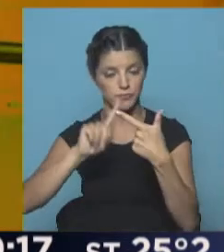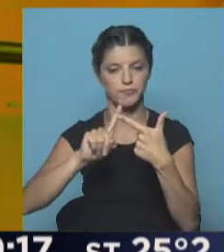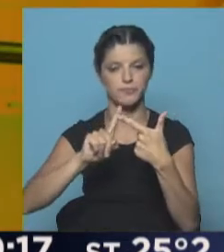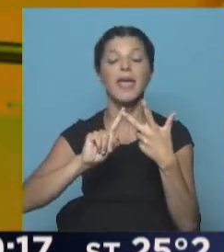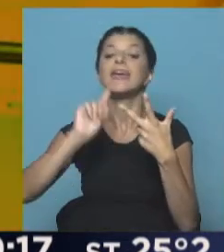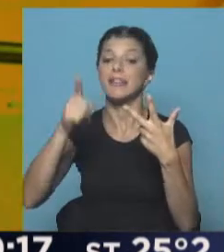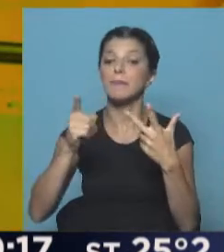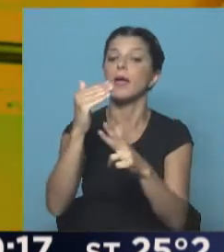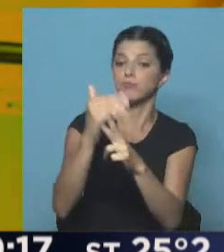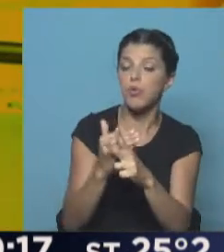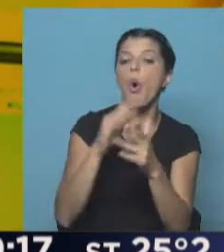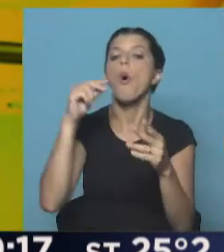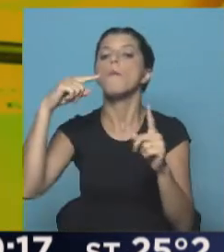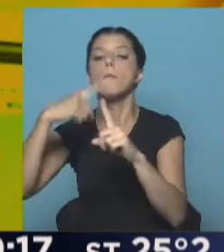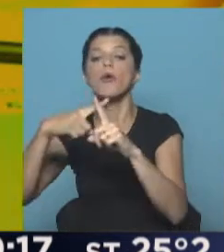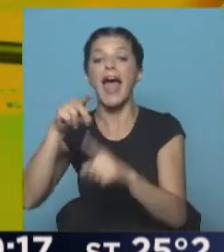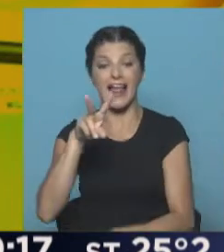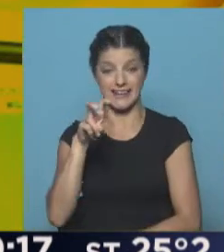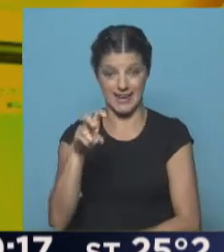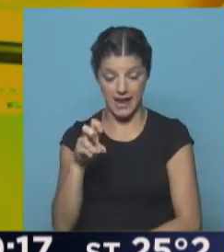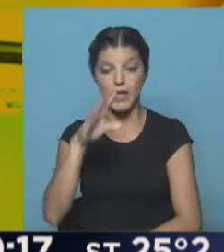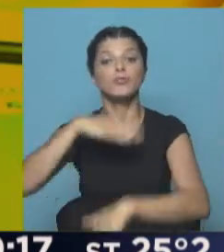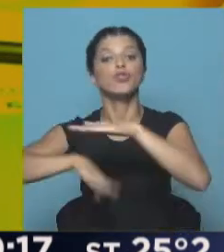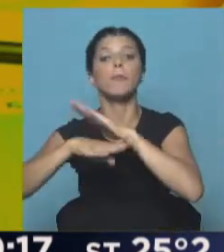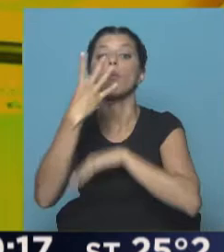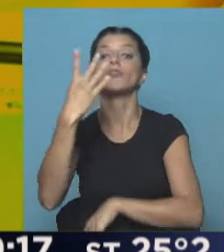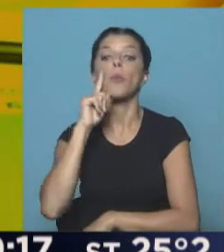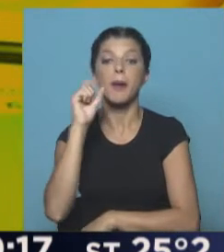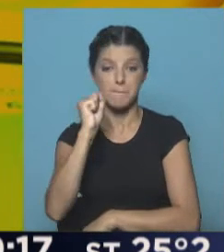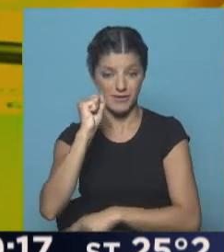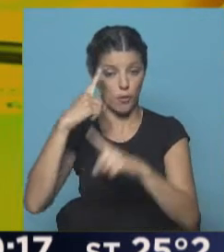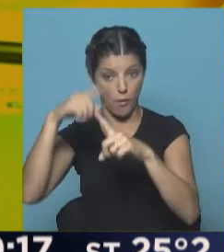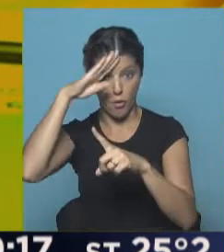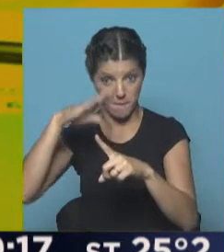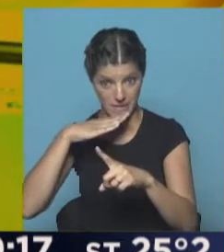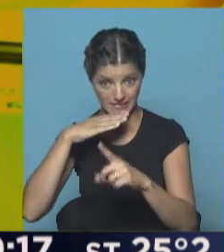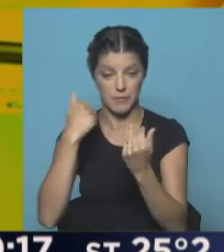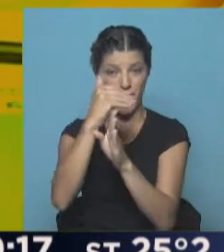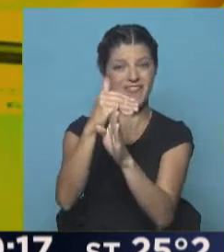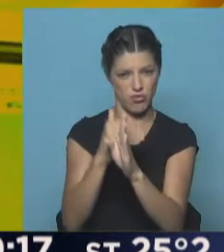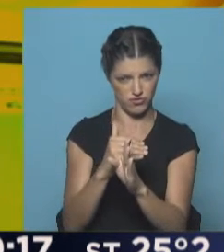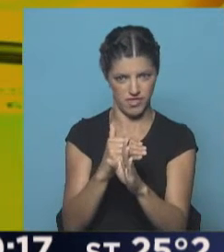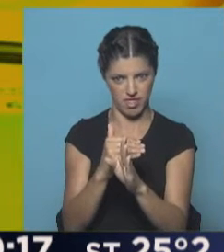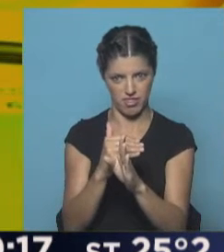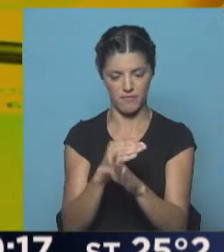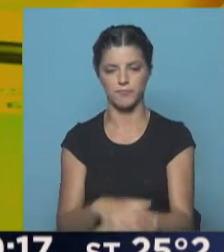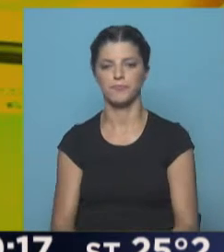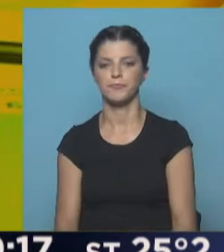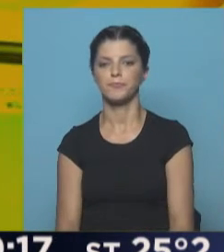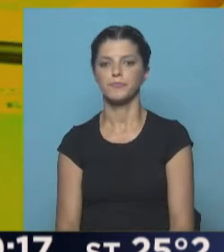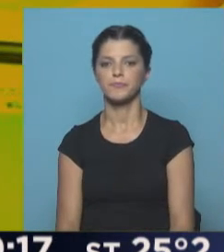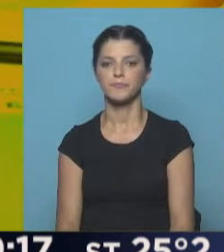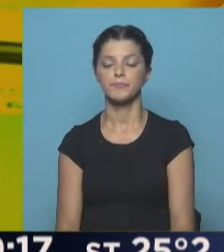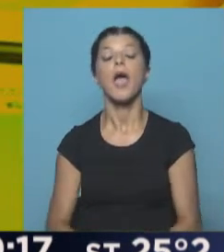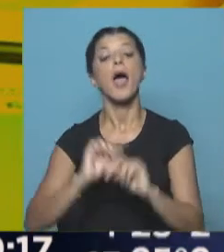una deducción por alquiler. Hasta 4.000 pesos mensuales se van a poder deducir por alquiler de vivienda familiar.